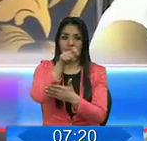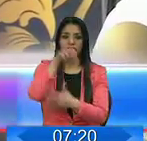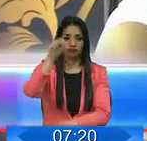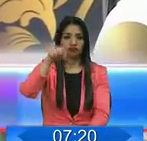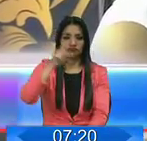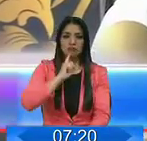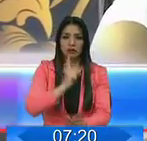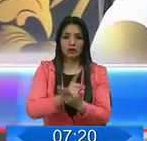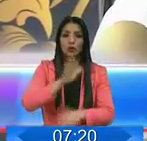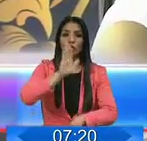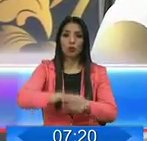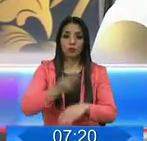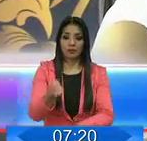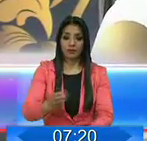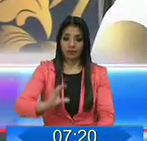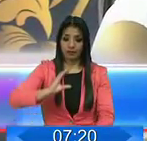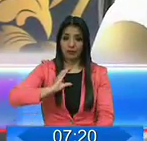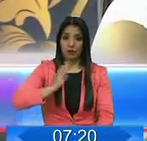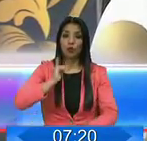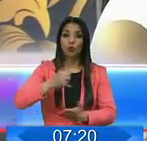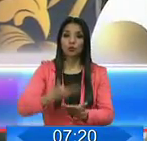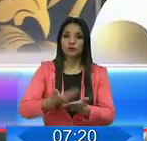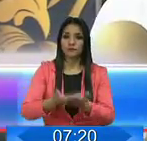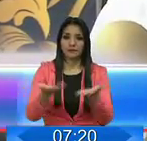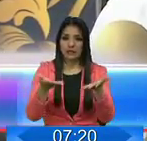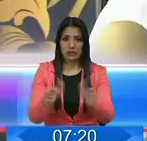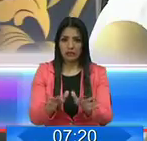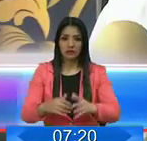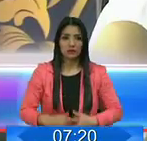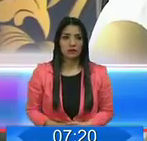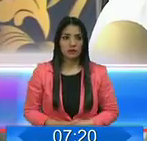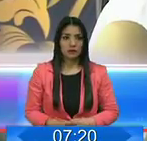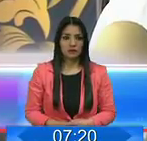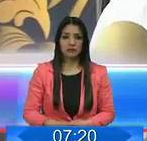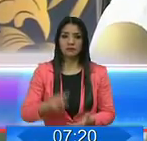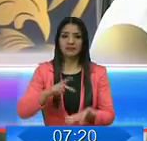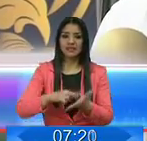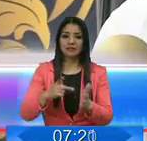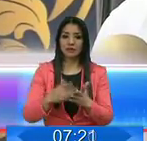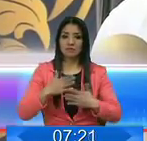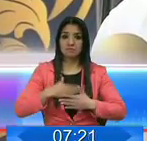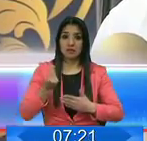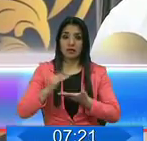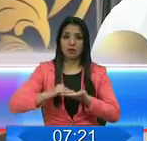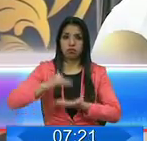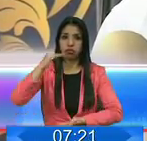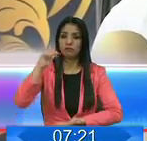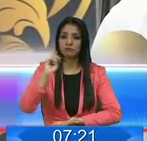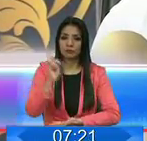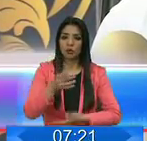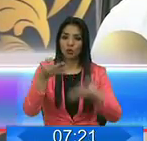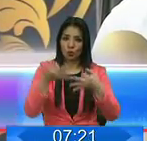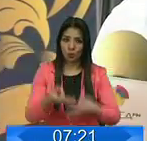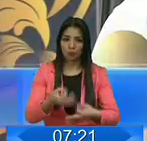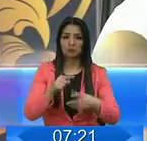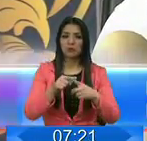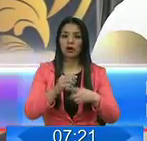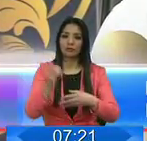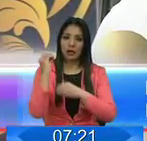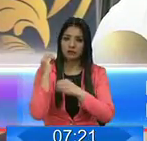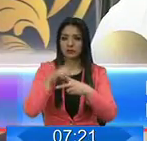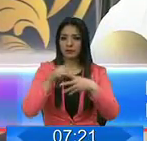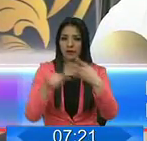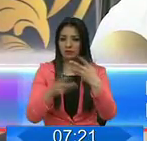de enriquecimiento ilícito, que no solo consiste en el incremento patrimonial, sino en el cumplimiento de obligaciones. Vamos